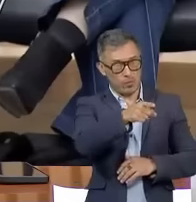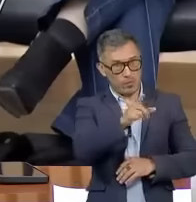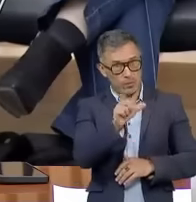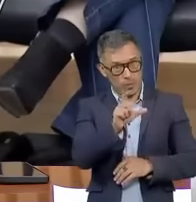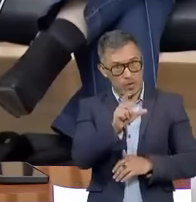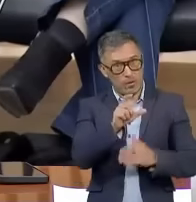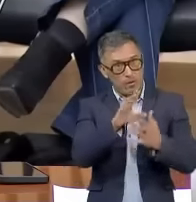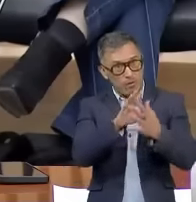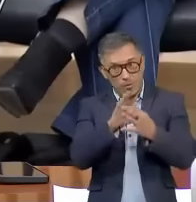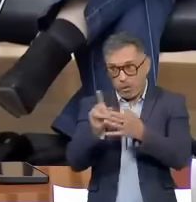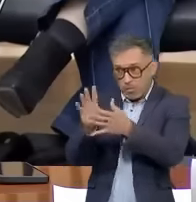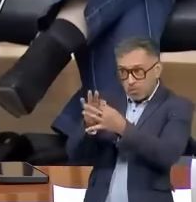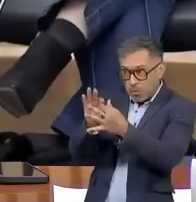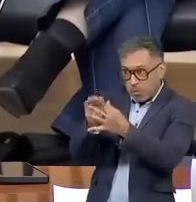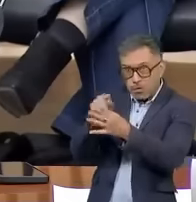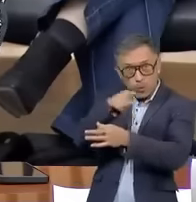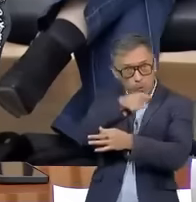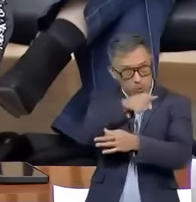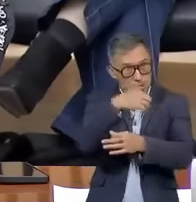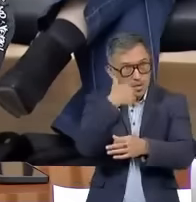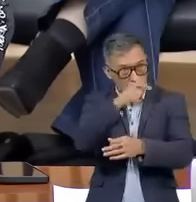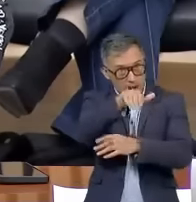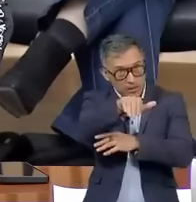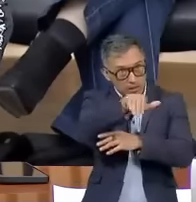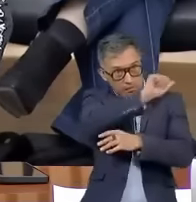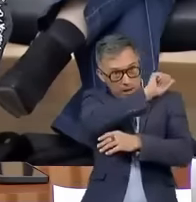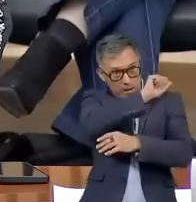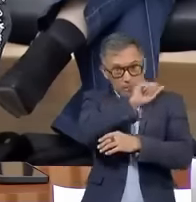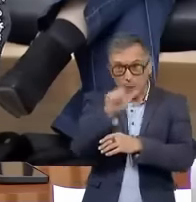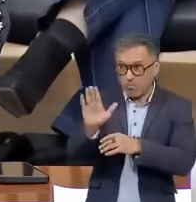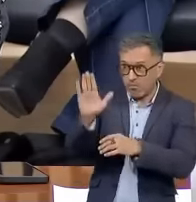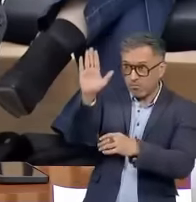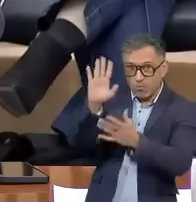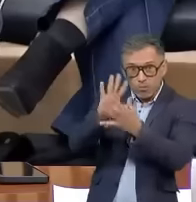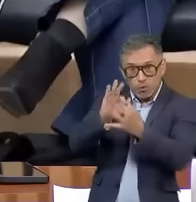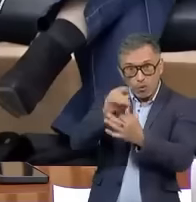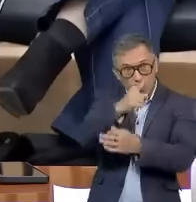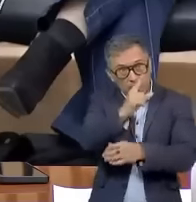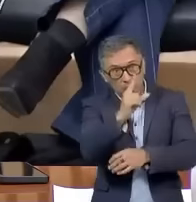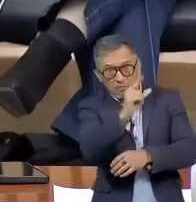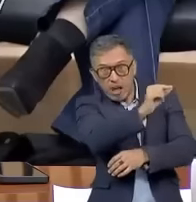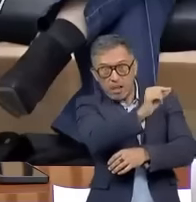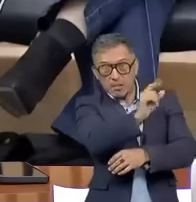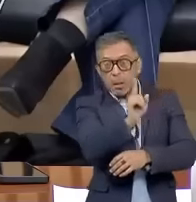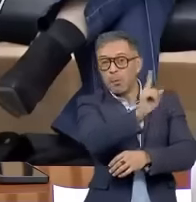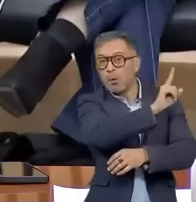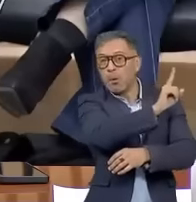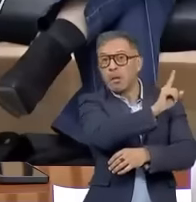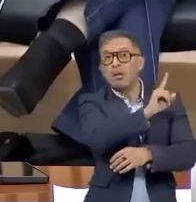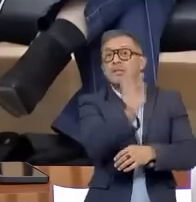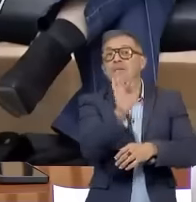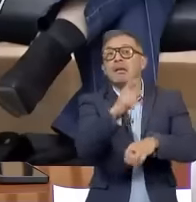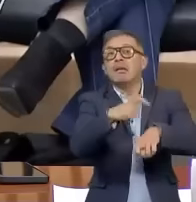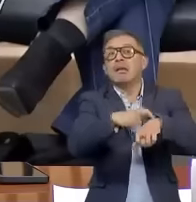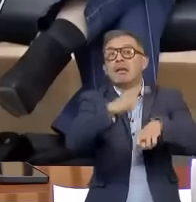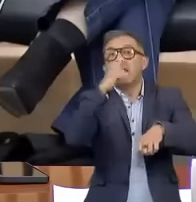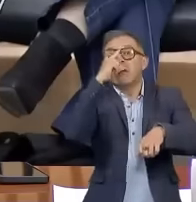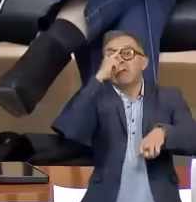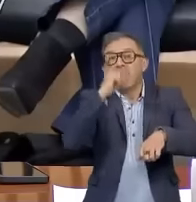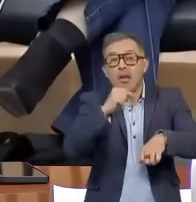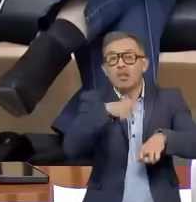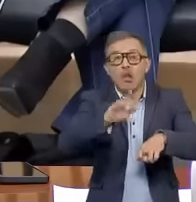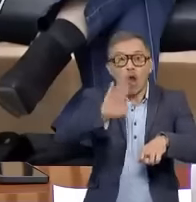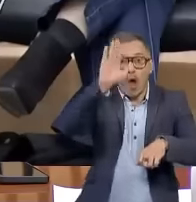interpretación de alguien de algo al al al hacer uso de la palabra pues ni modo si no alcanza el uso de la palabra señor no vamos a tener que estar